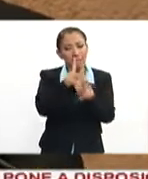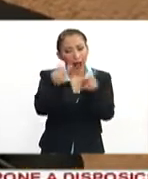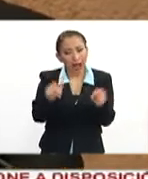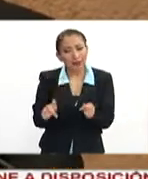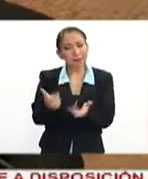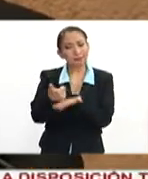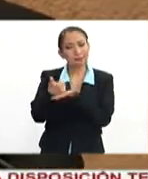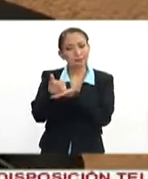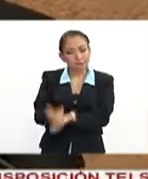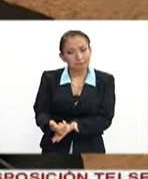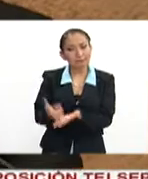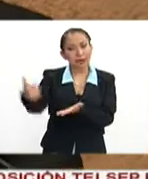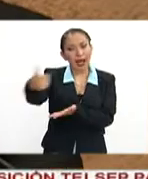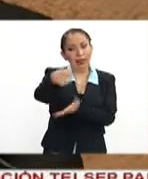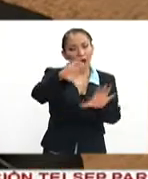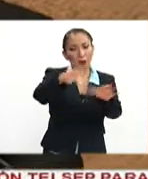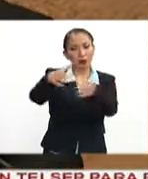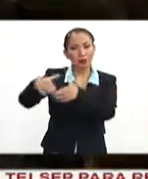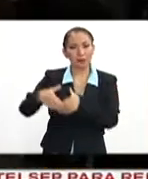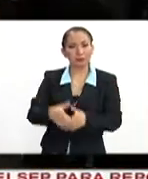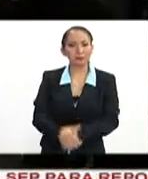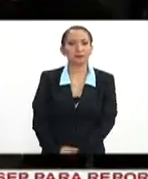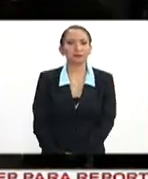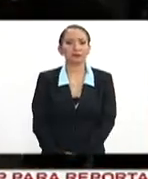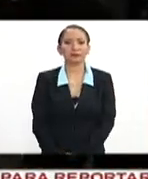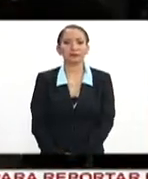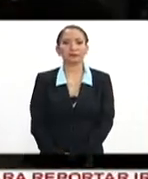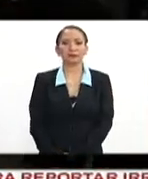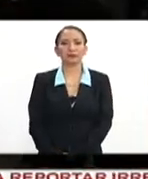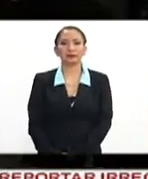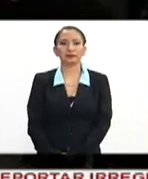paz en cada comunidad.